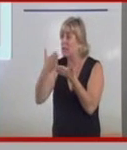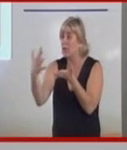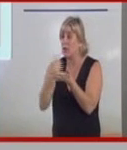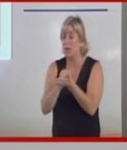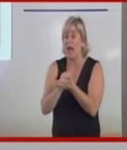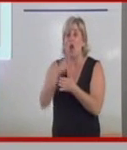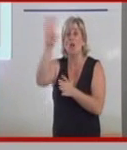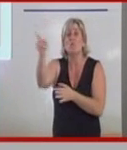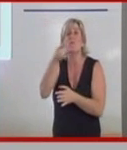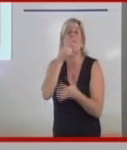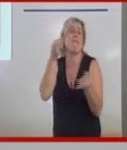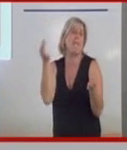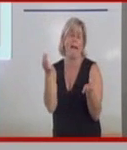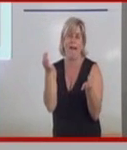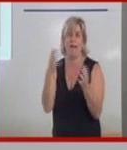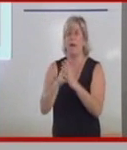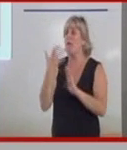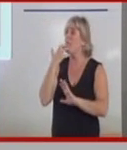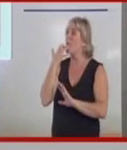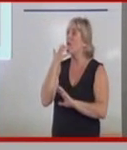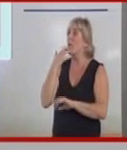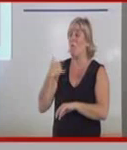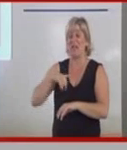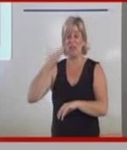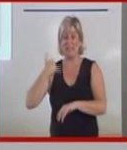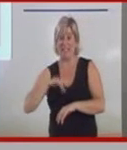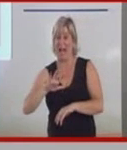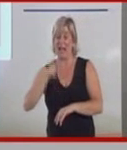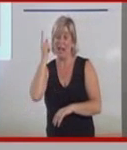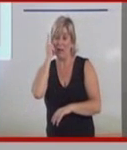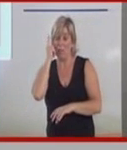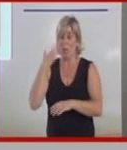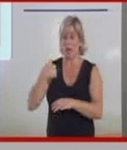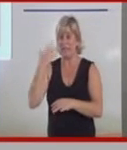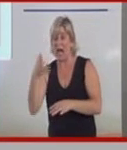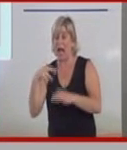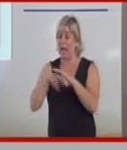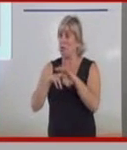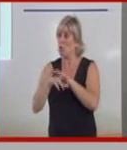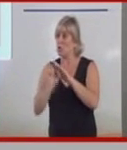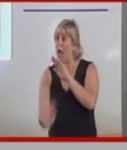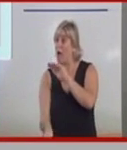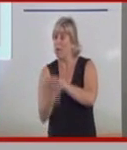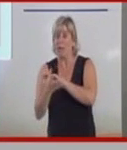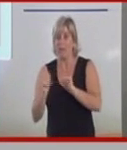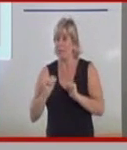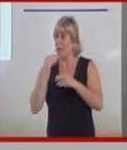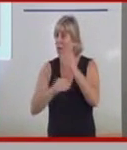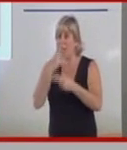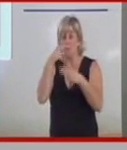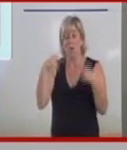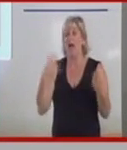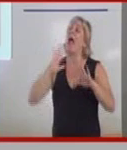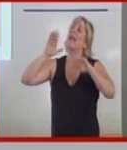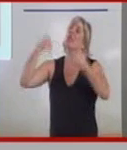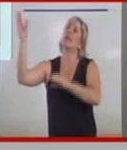que el usuario participe cuando el producto está a punto de lanzarse, porque como sabéis, si se detectan